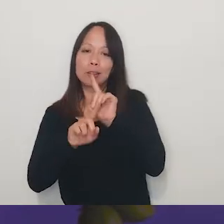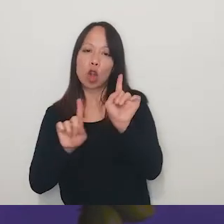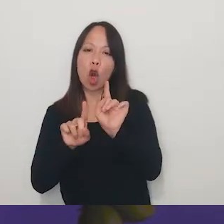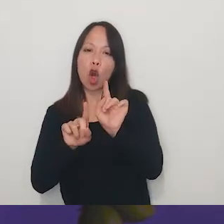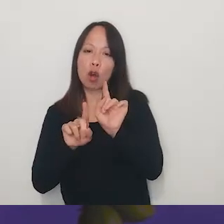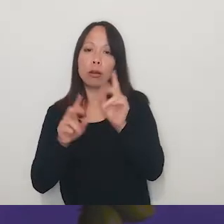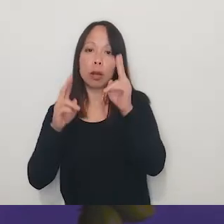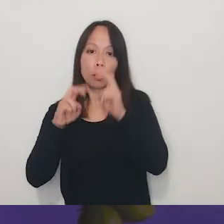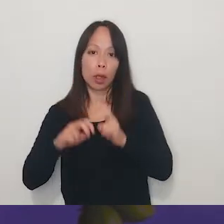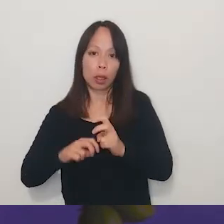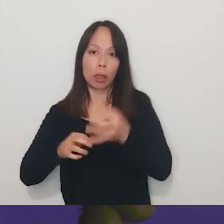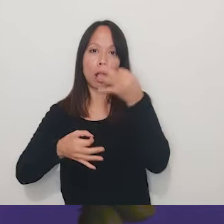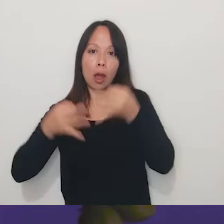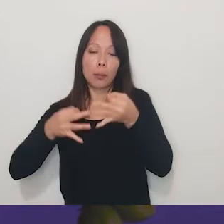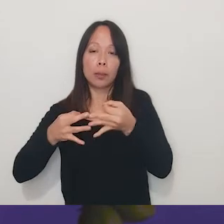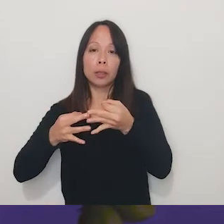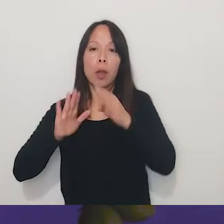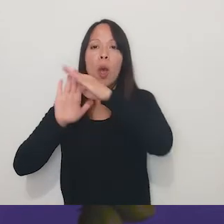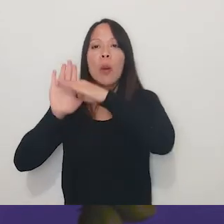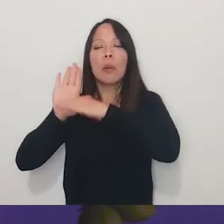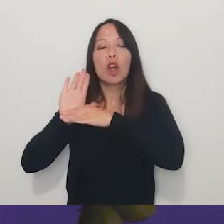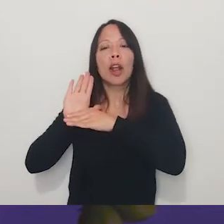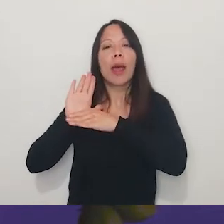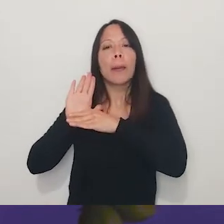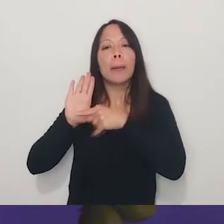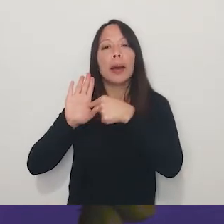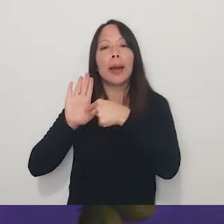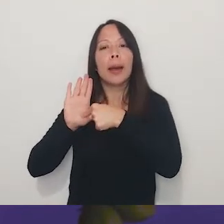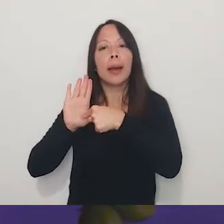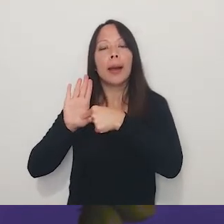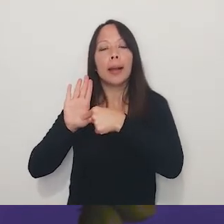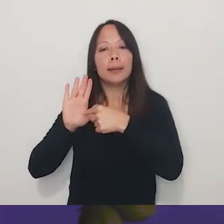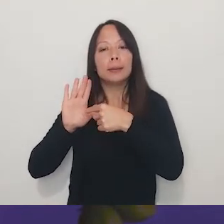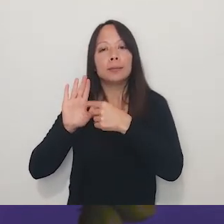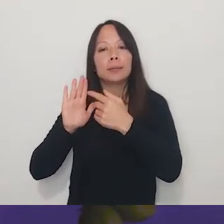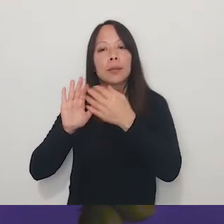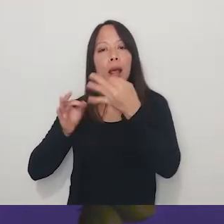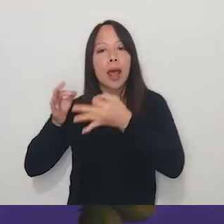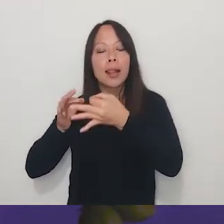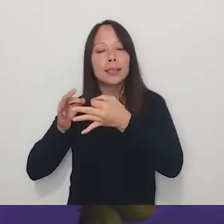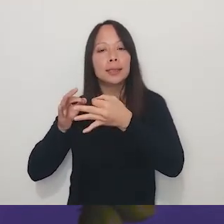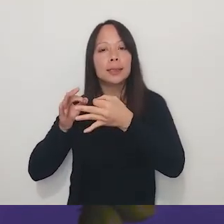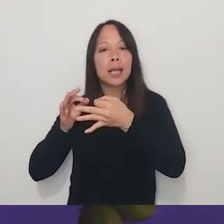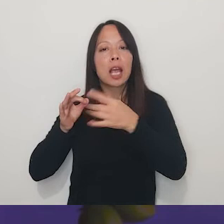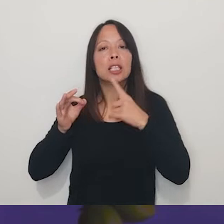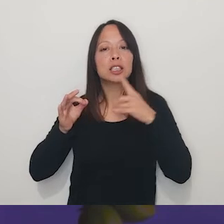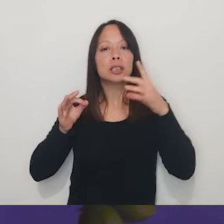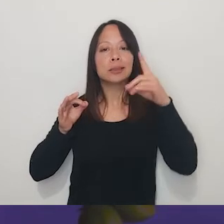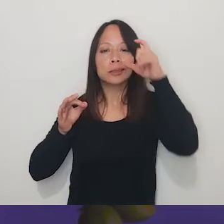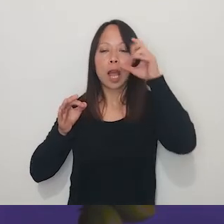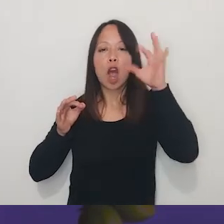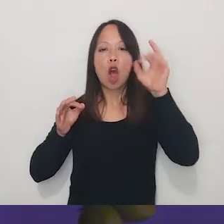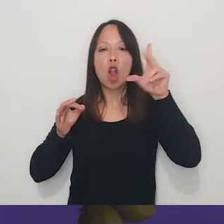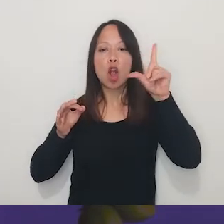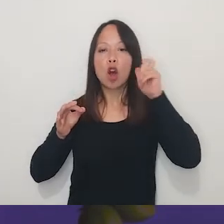una etapa de investigación. Hay un programa dentro de estos que hacen investigación en enfermedades no diagnosticadas de posible etiología